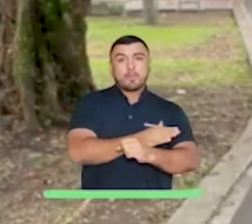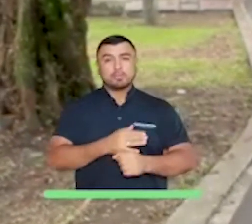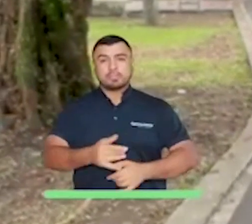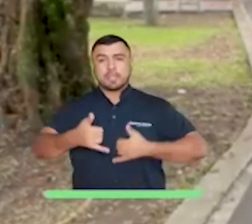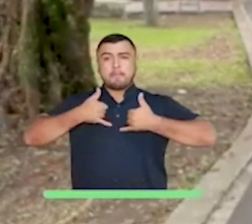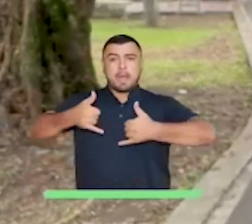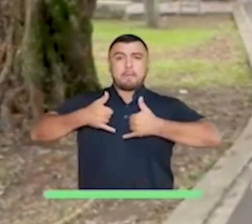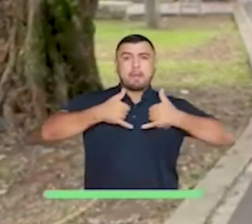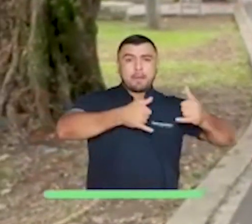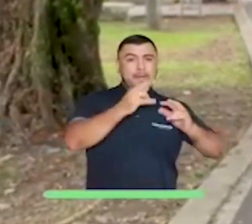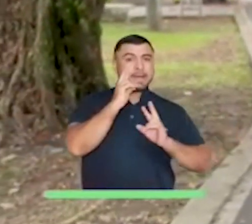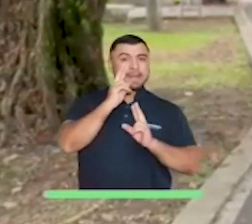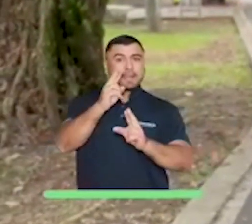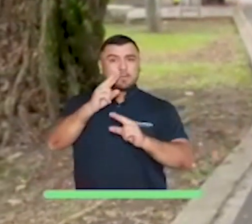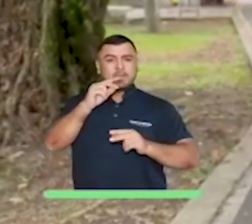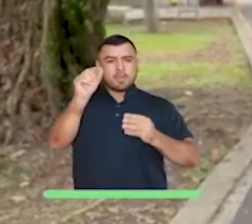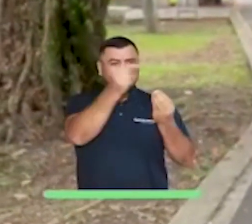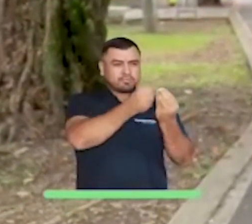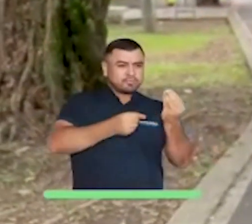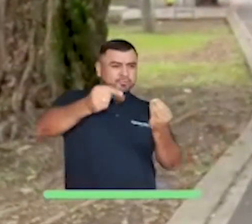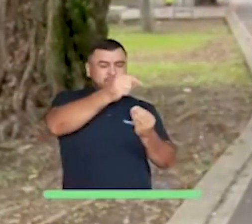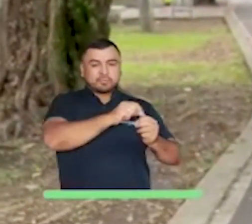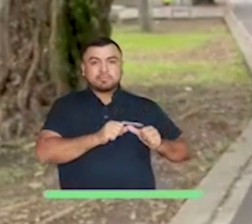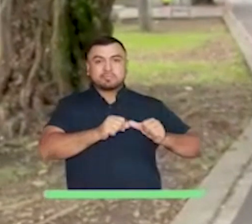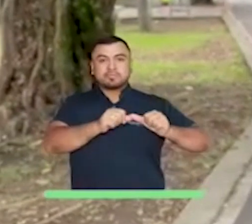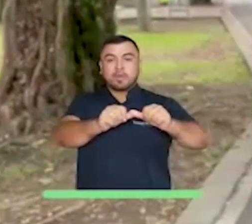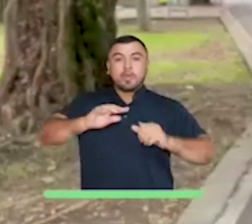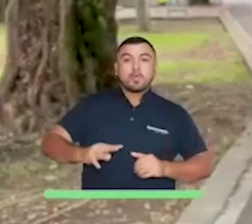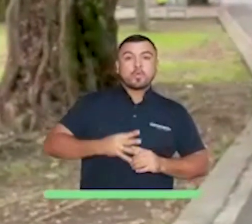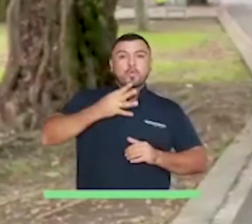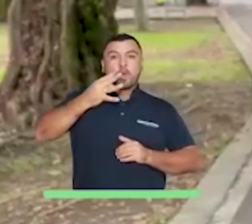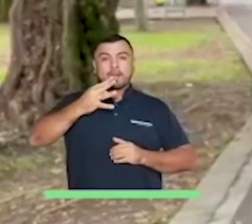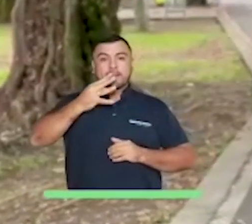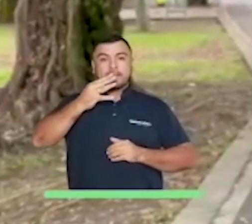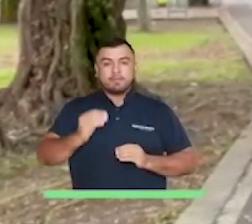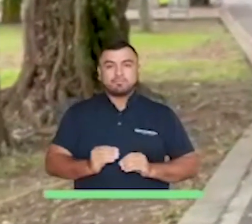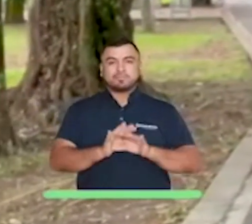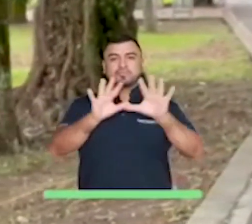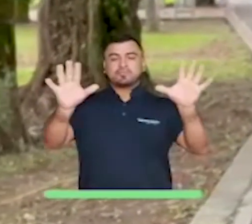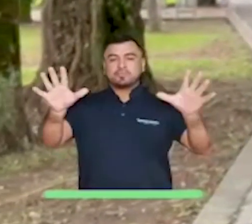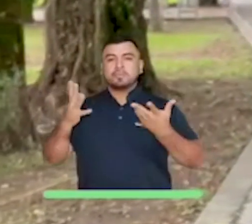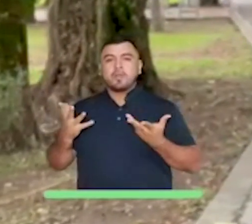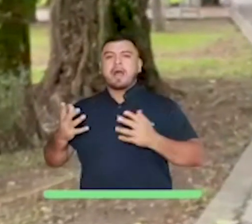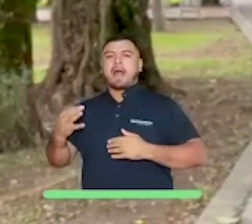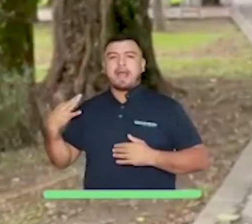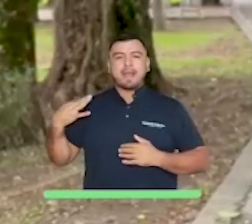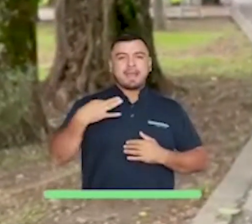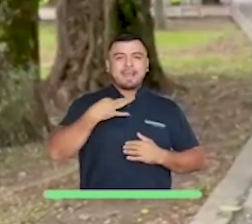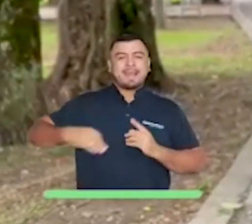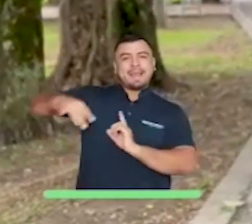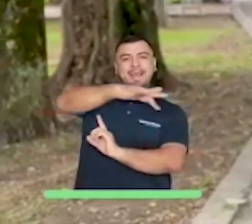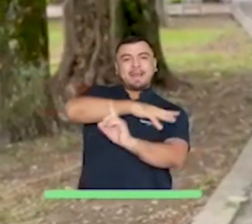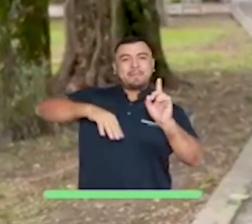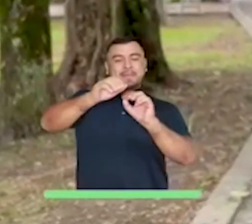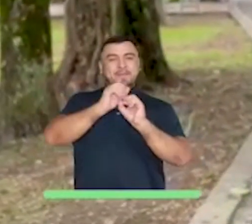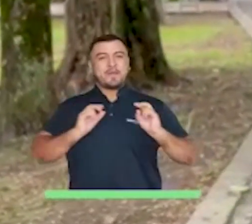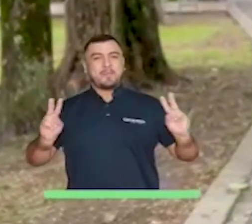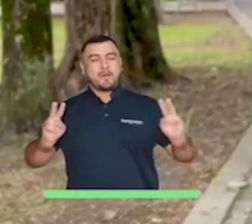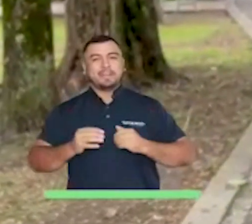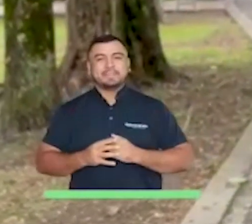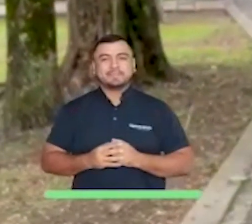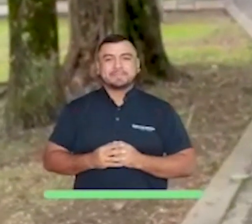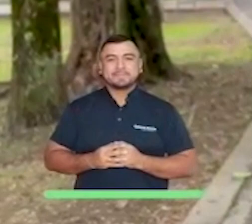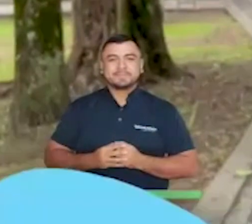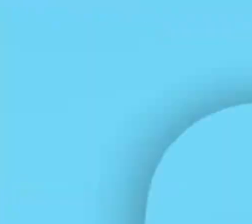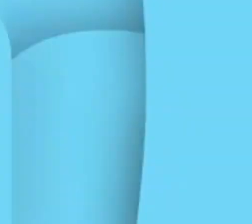Con música, premiaciones y un reconocimiento al diseño sostenible, se cerró la cuarta edición de La Miente Se Viste Moda en la Galería del 7